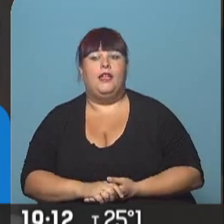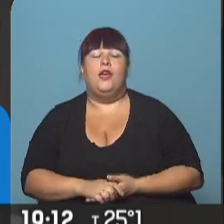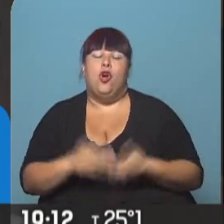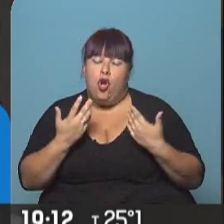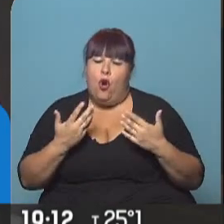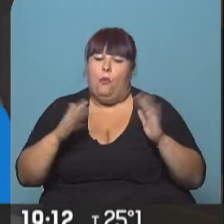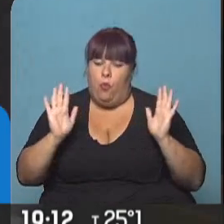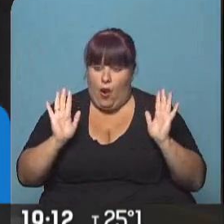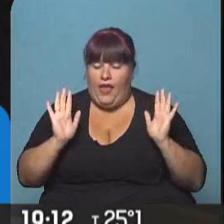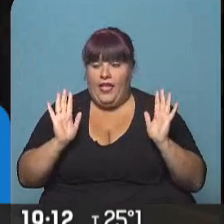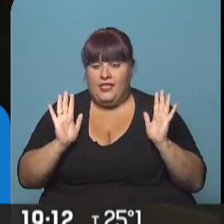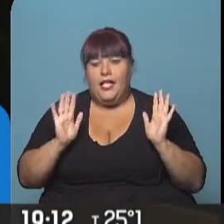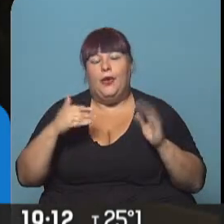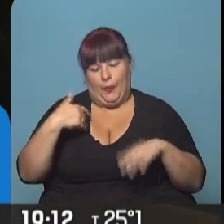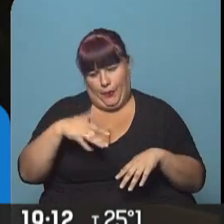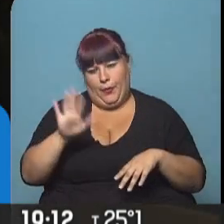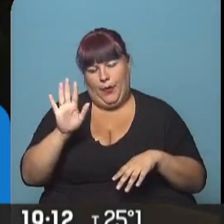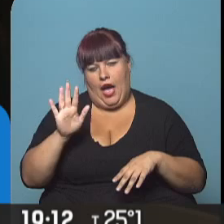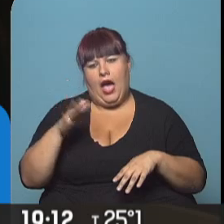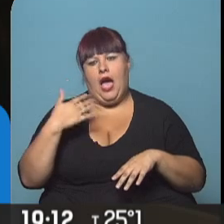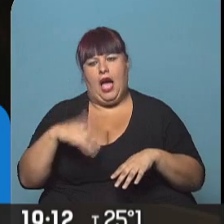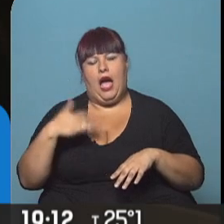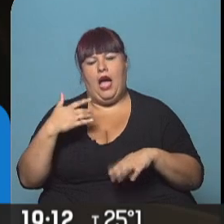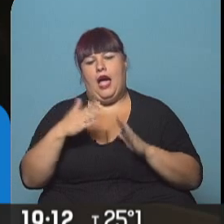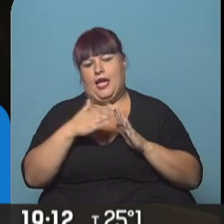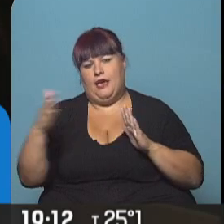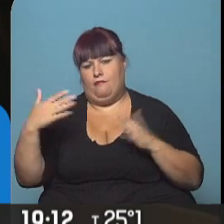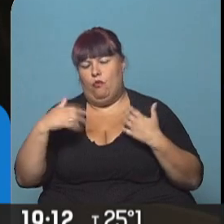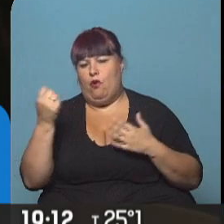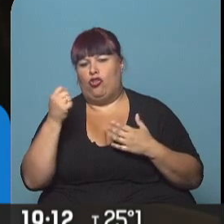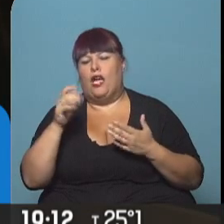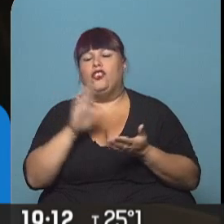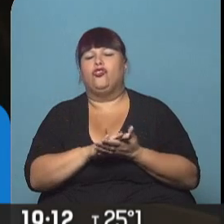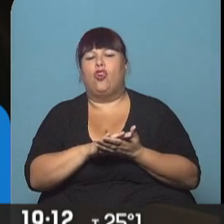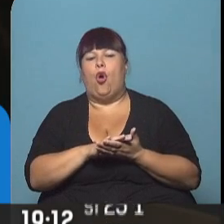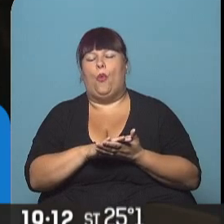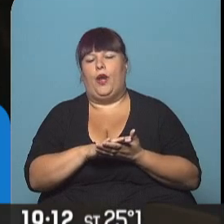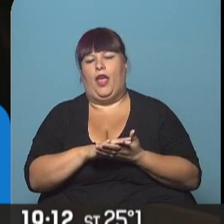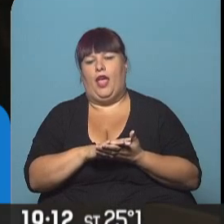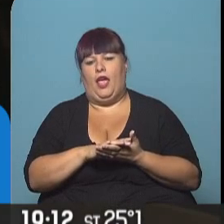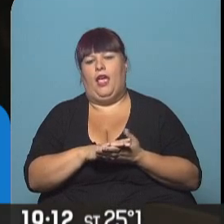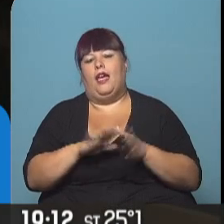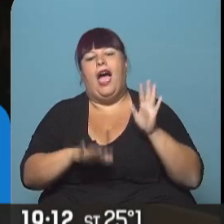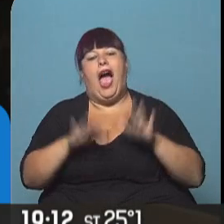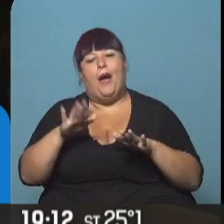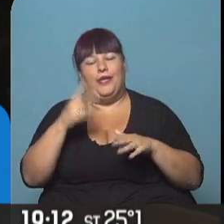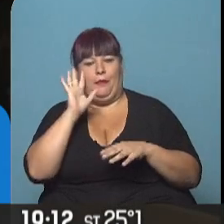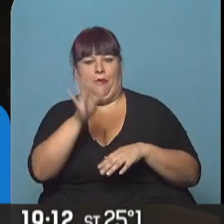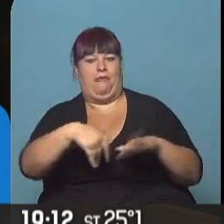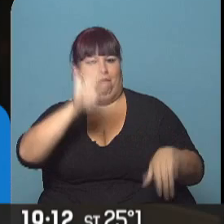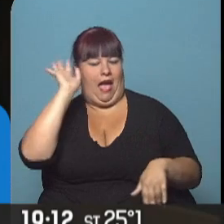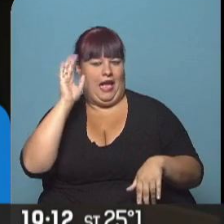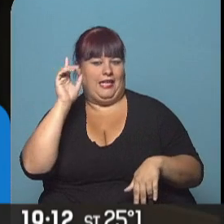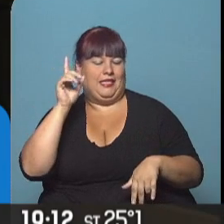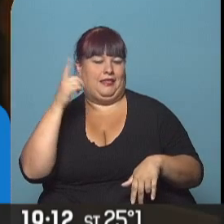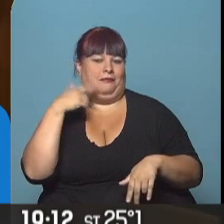Puede ser que vaya, digamos, va a tener obviamente un correlato muy fuerte en términos de lo que a veces es más visible para